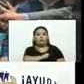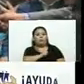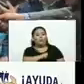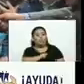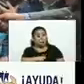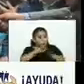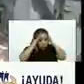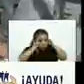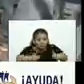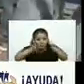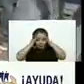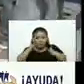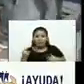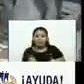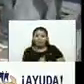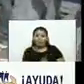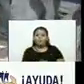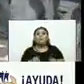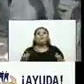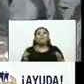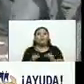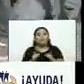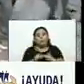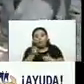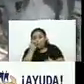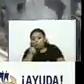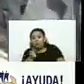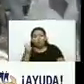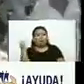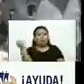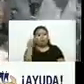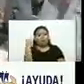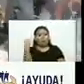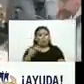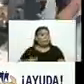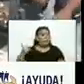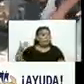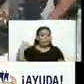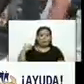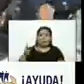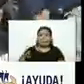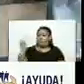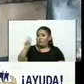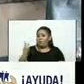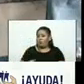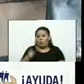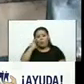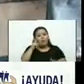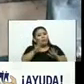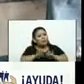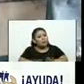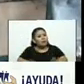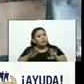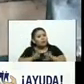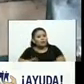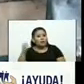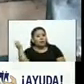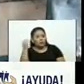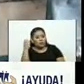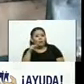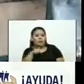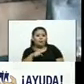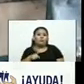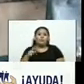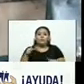solamente atender a los ciudadanos, no solamente el reconocimiento de la emergencia que es obvia, que venimos denunciando hace años en Venezuela, sino tratar de paliar la crisis y la emergencia, que es un poco el rol